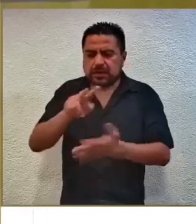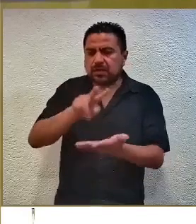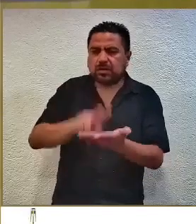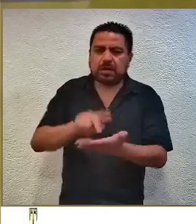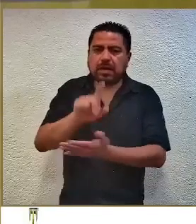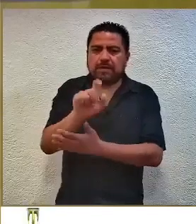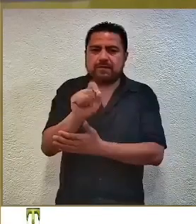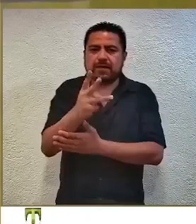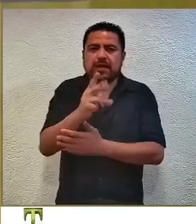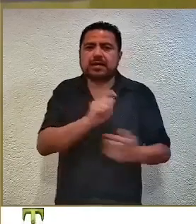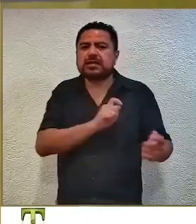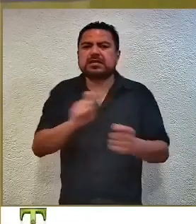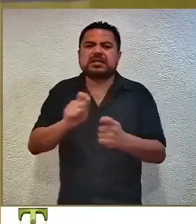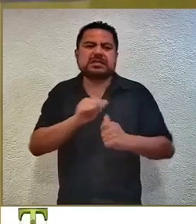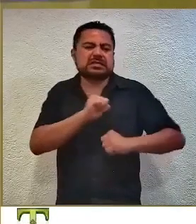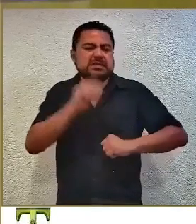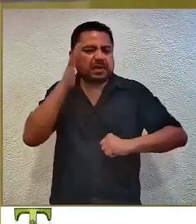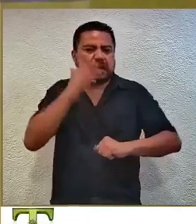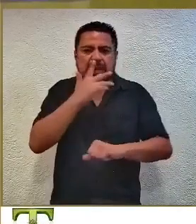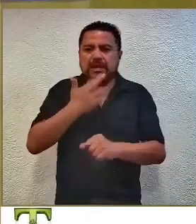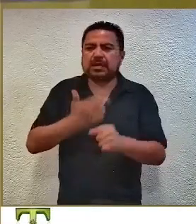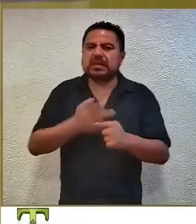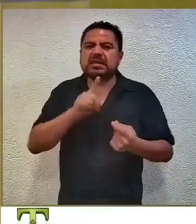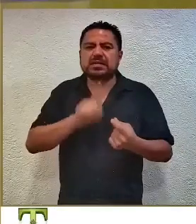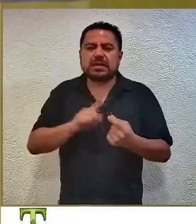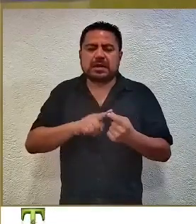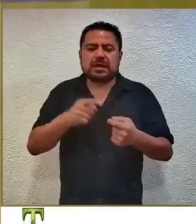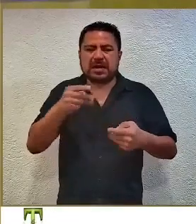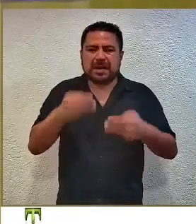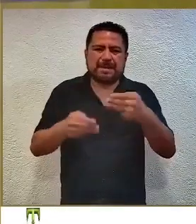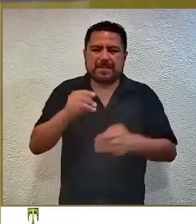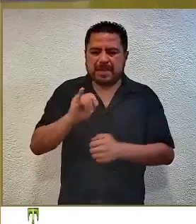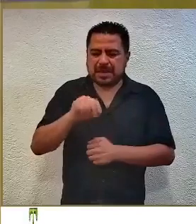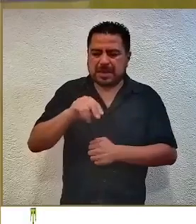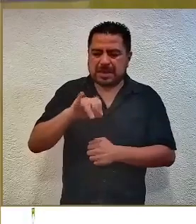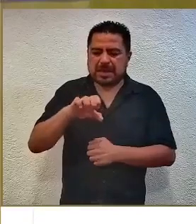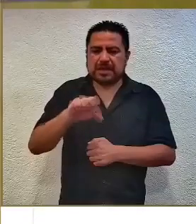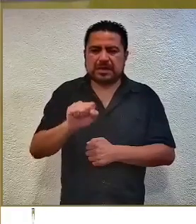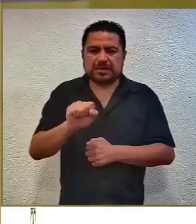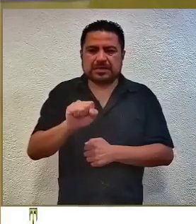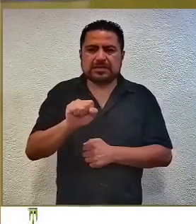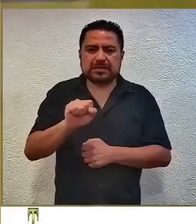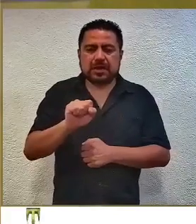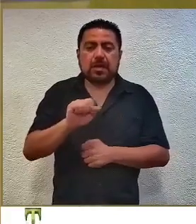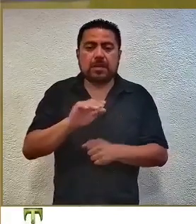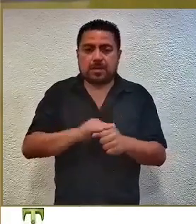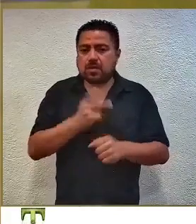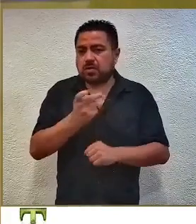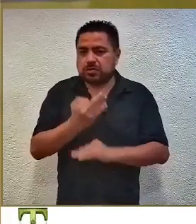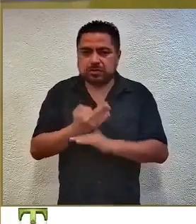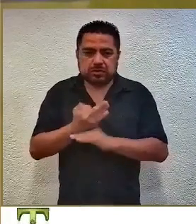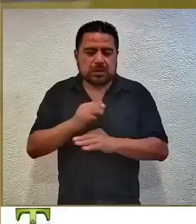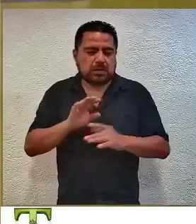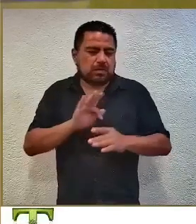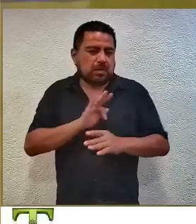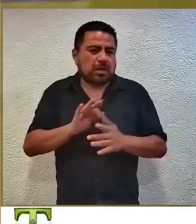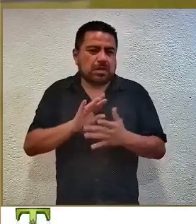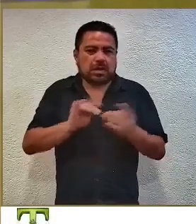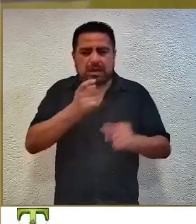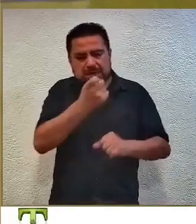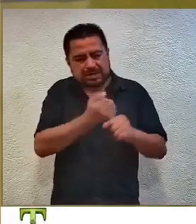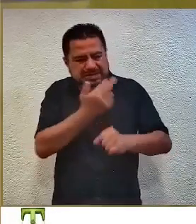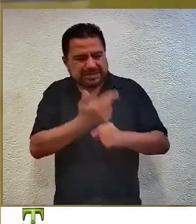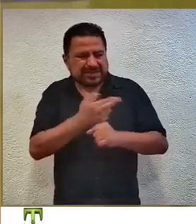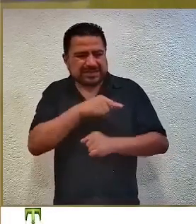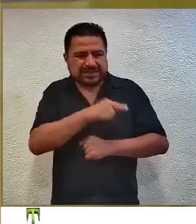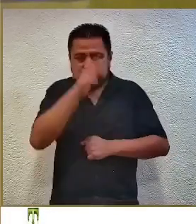TEE/LCI/15/2023, que fue turnado a la ponencia a cargo del magistrado José Inés Betancur Salgado. Por lo tanto, le solicito al Secretario General